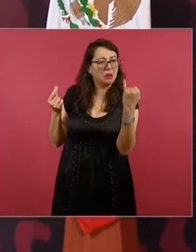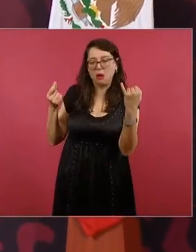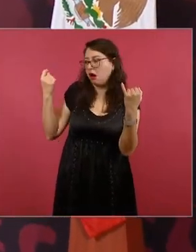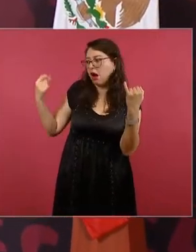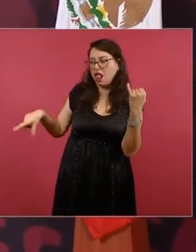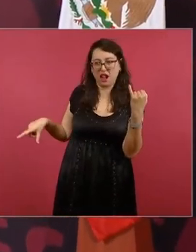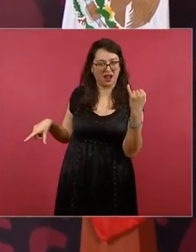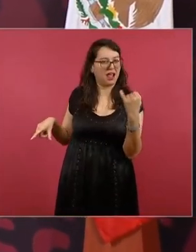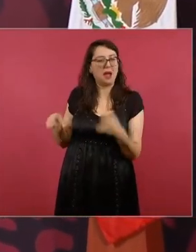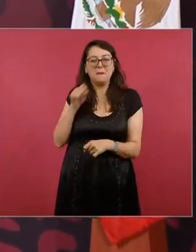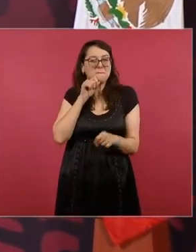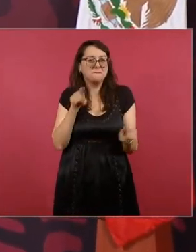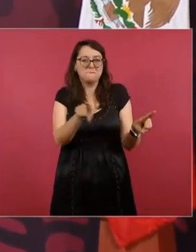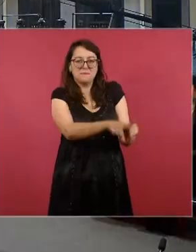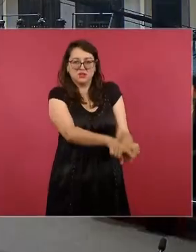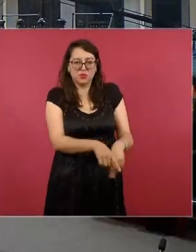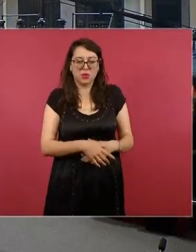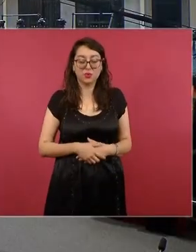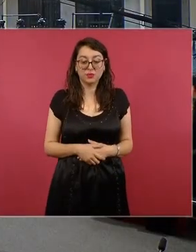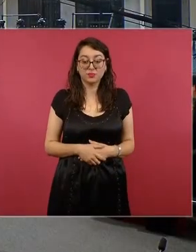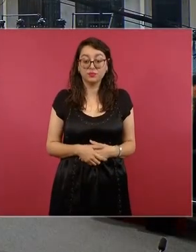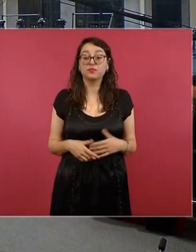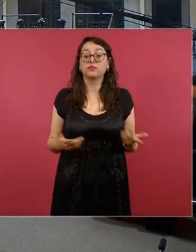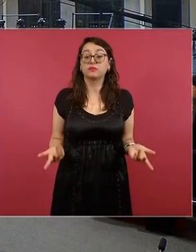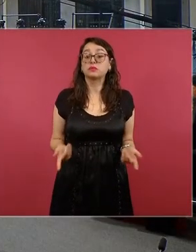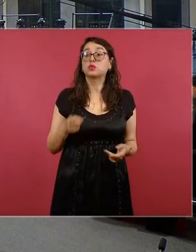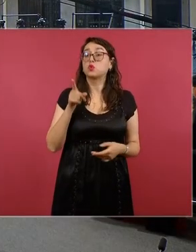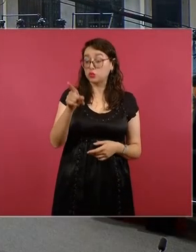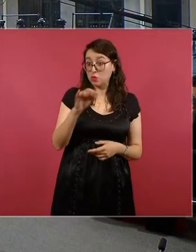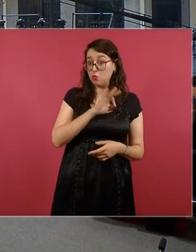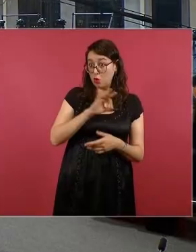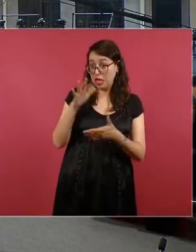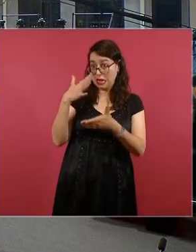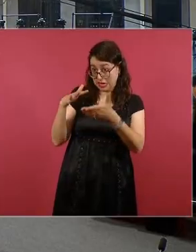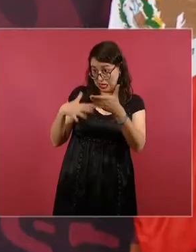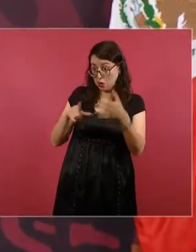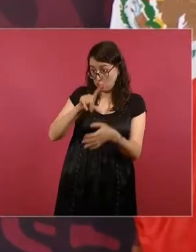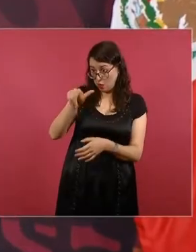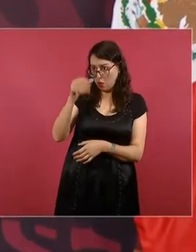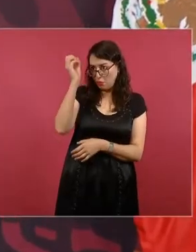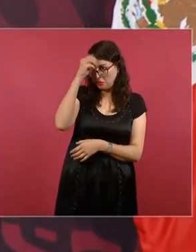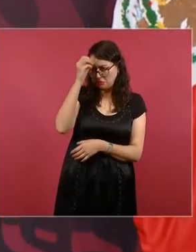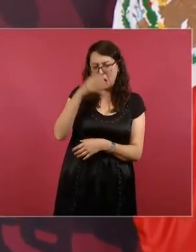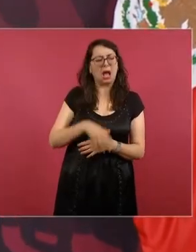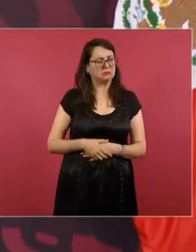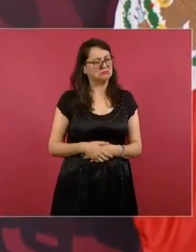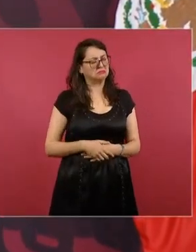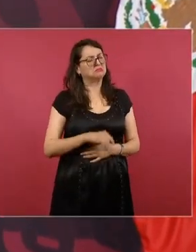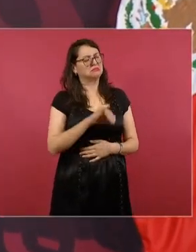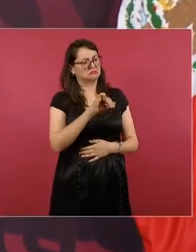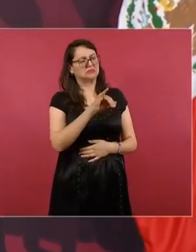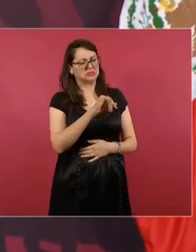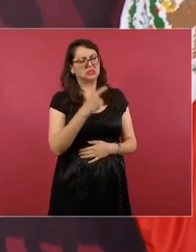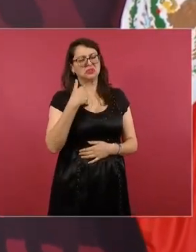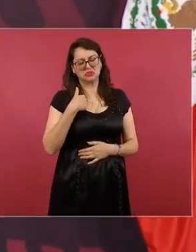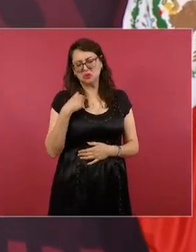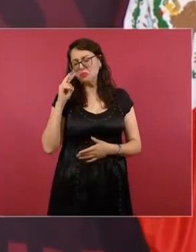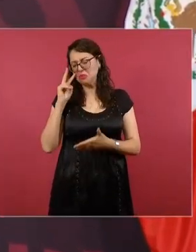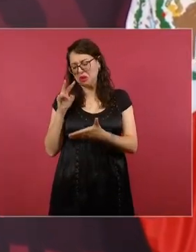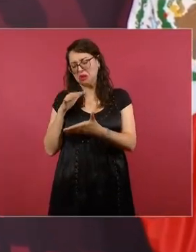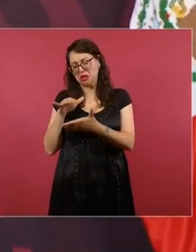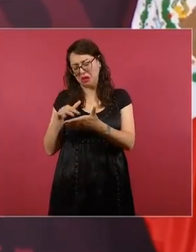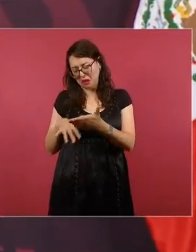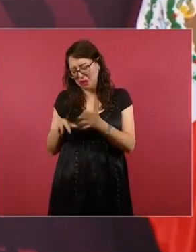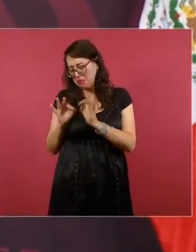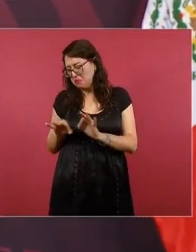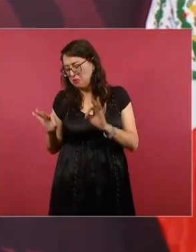Bueno, y si lo llega usted a leer, ¿nos daría aquí su opinión después? Sí, sí, sí, sí. Sí, sí lo considero importante. Bien. Porque